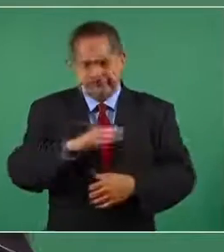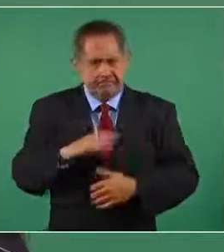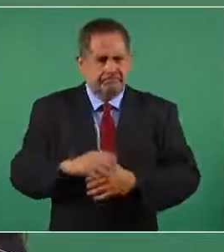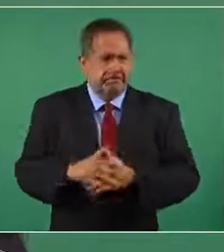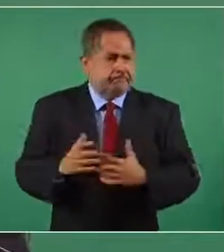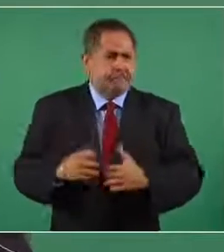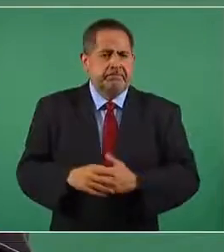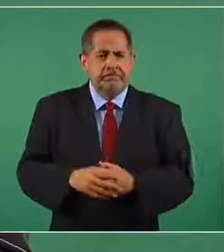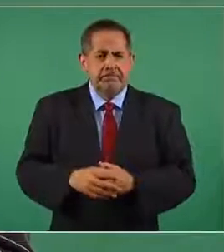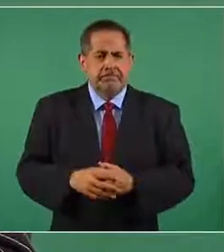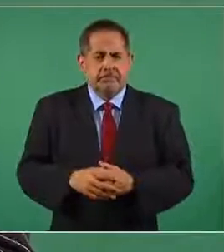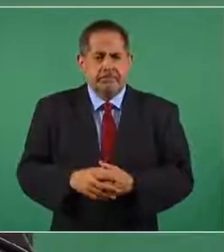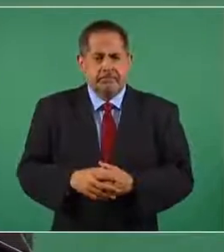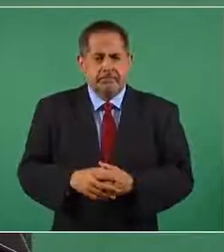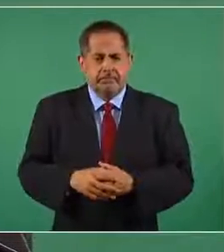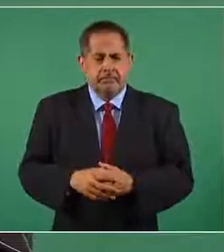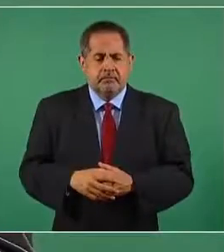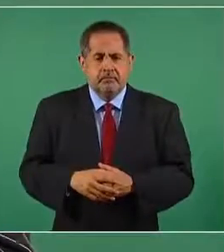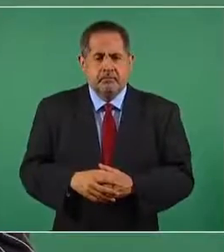Por